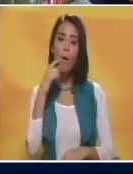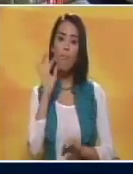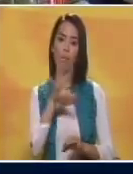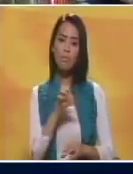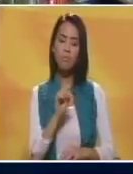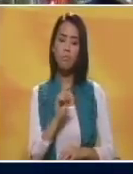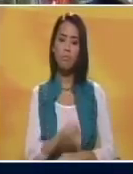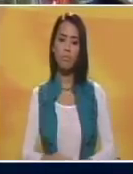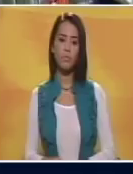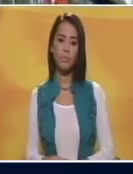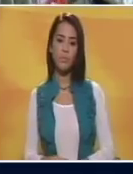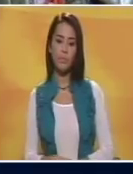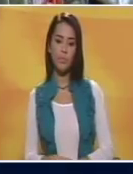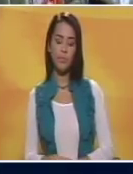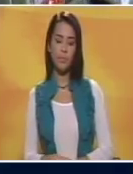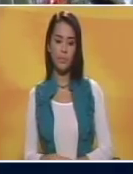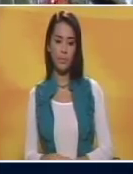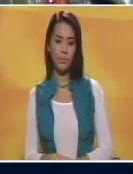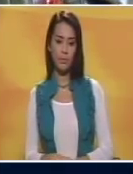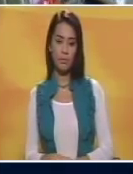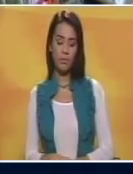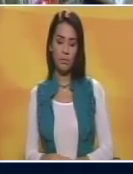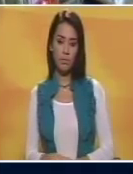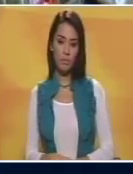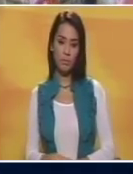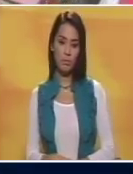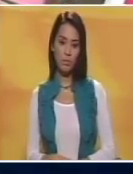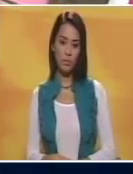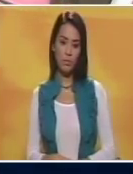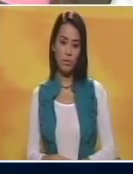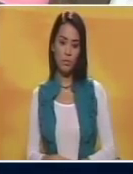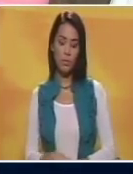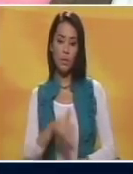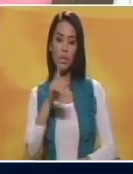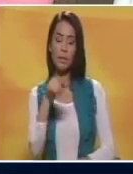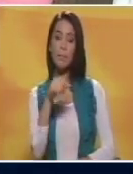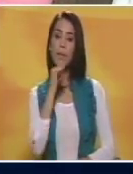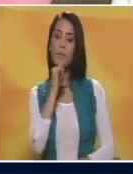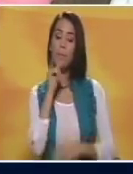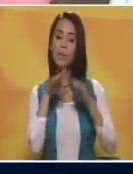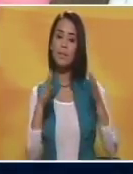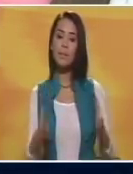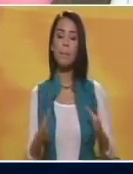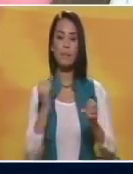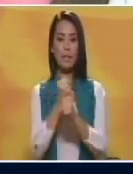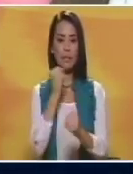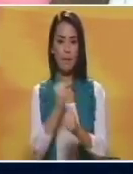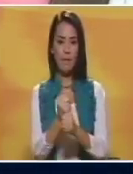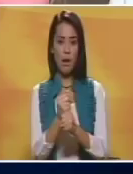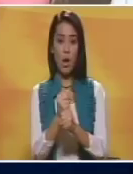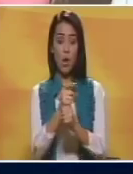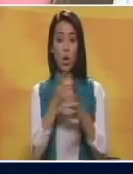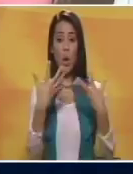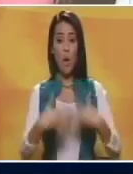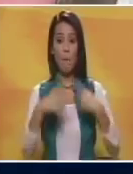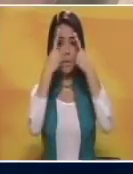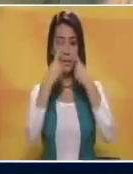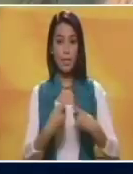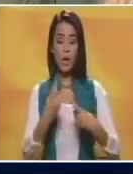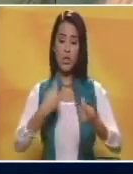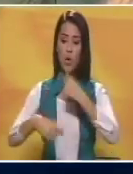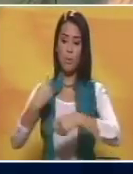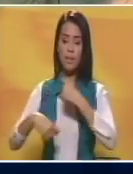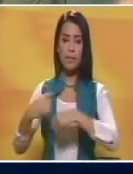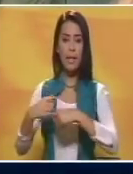accediendo. En este sentido, resaltaron que estas mesas de trabajo realizadas con los empresarios y comerciantes